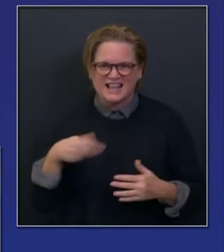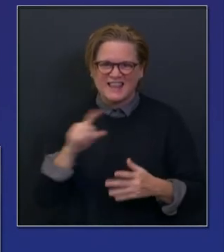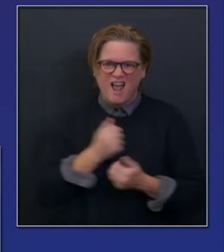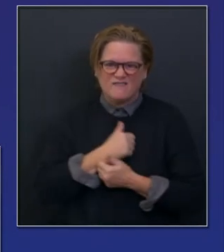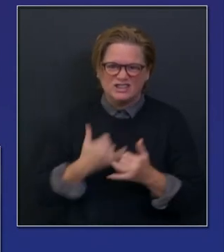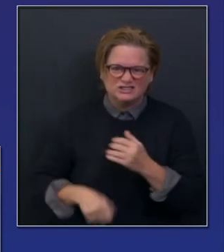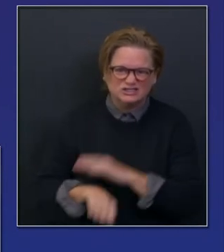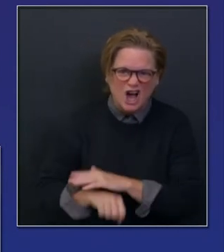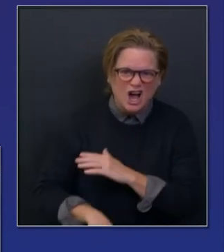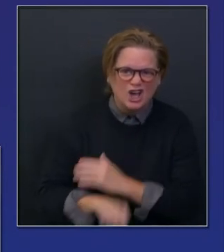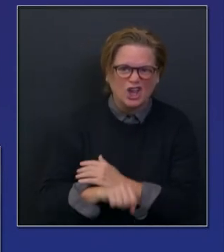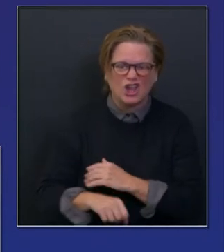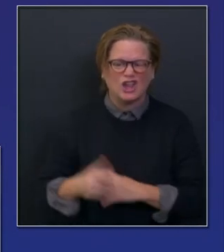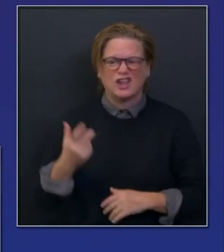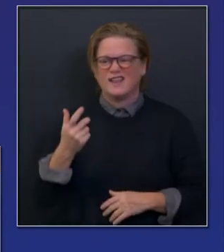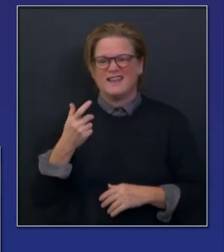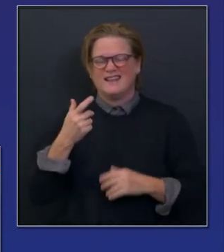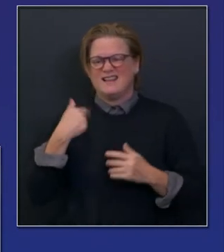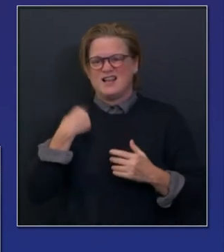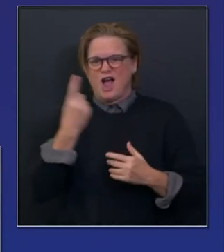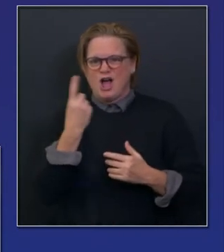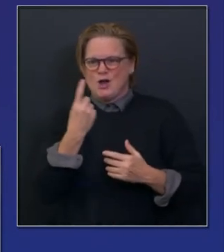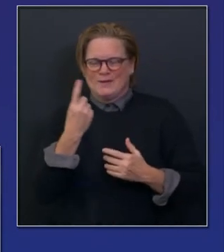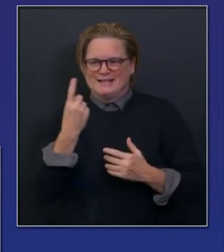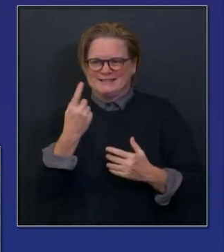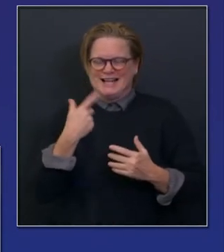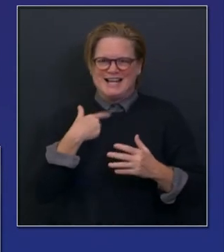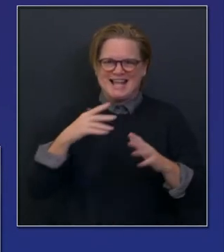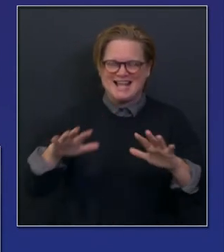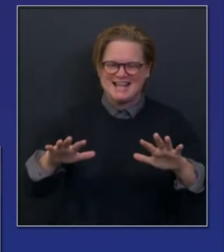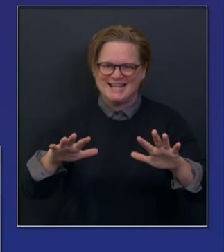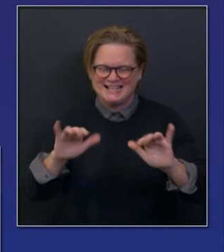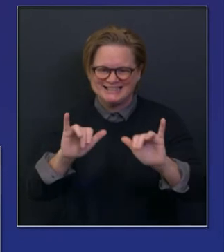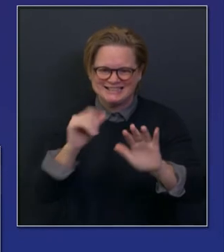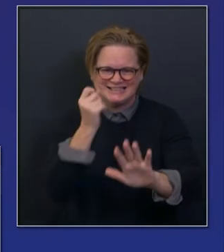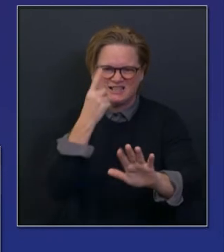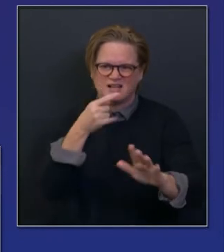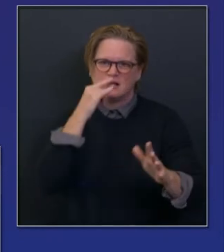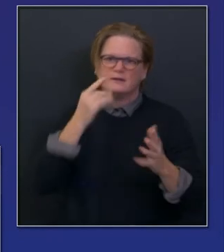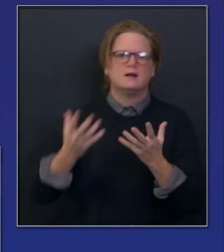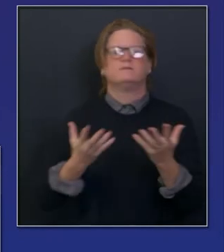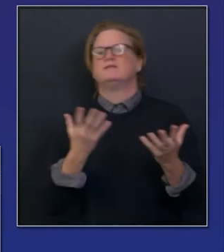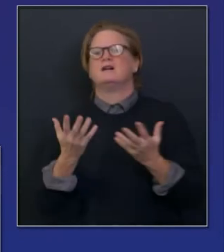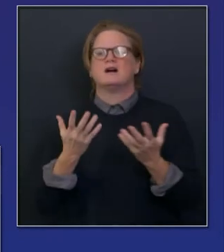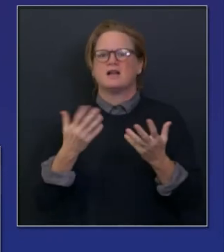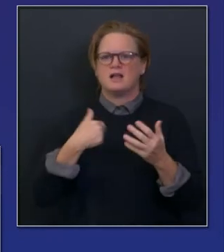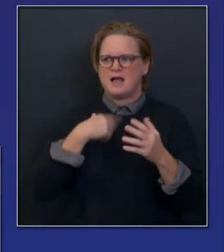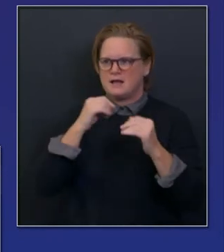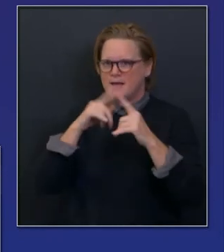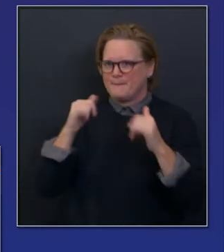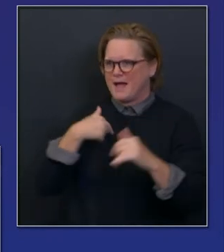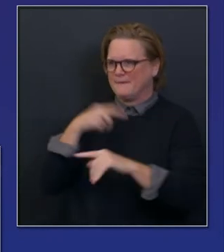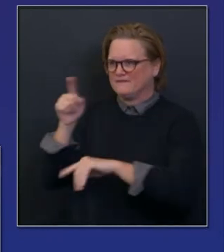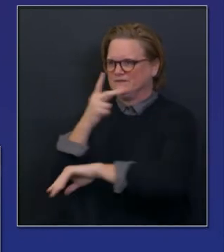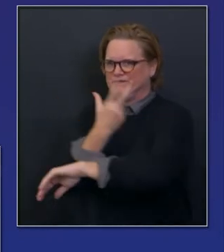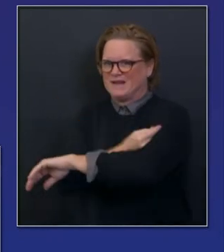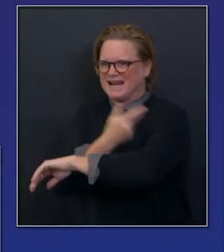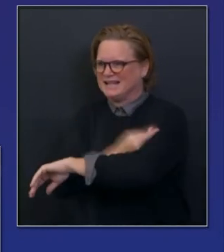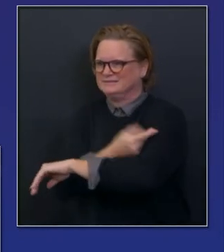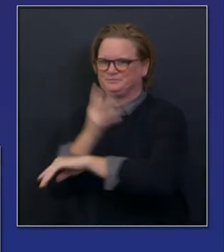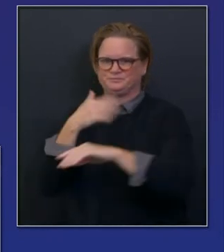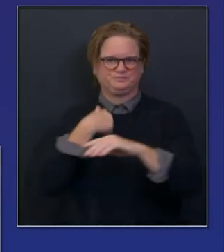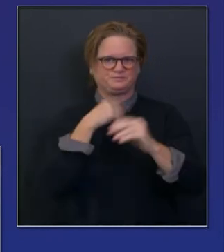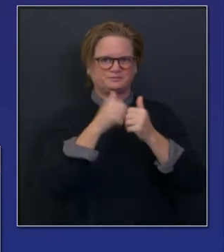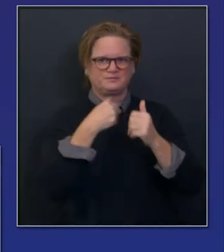juegan fútbol, son parte de la vida familiar, parte de la logística no solo darles el equipo de